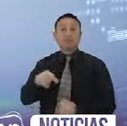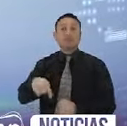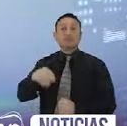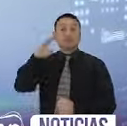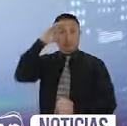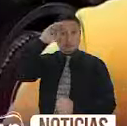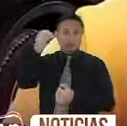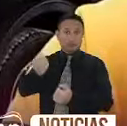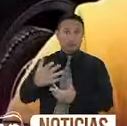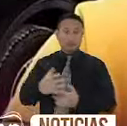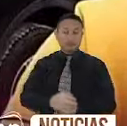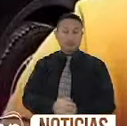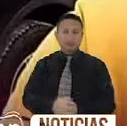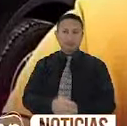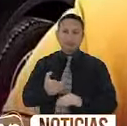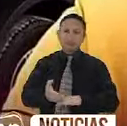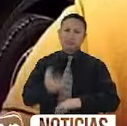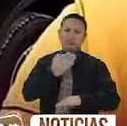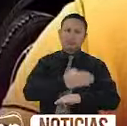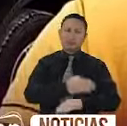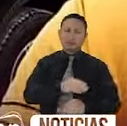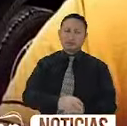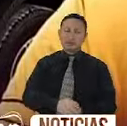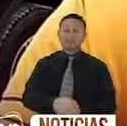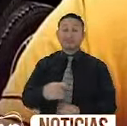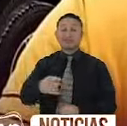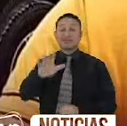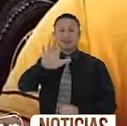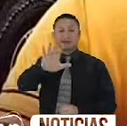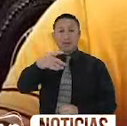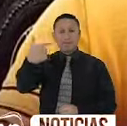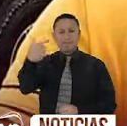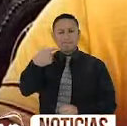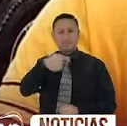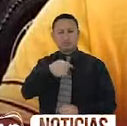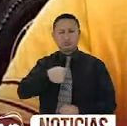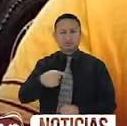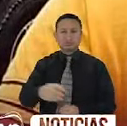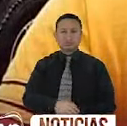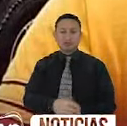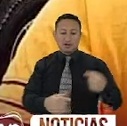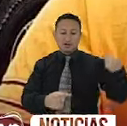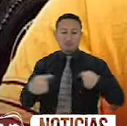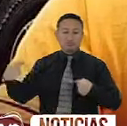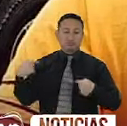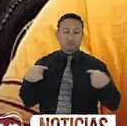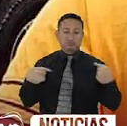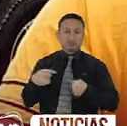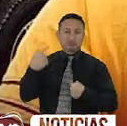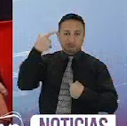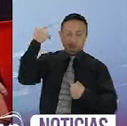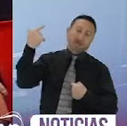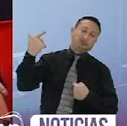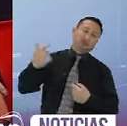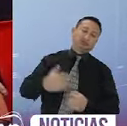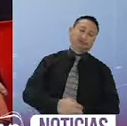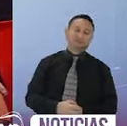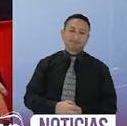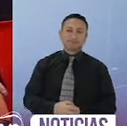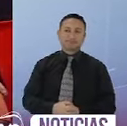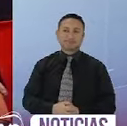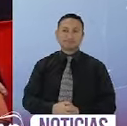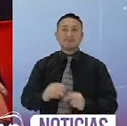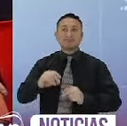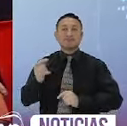policial, habría recibido 5 impactos de proyectil en los brazos, pecho y la cabeza. Fue trasladada a